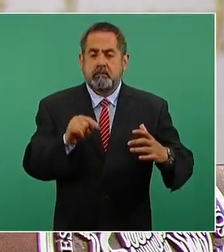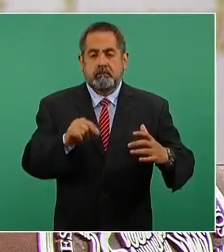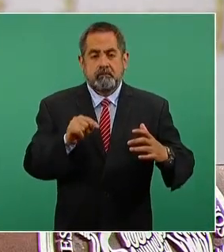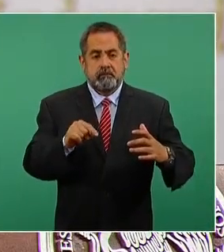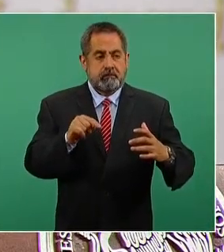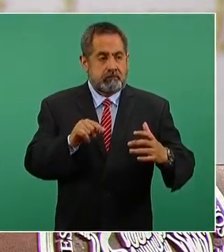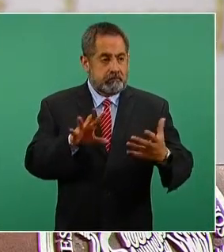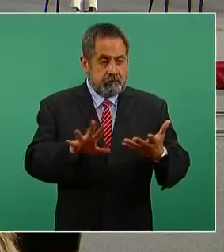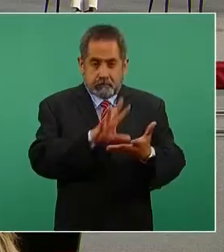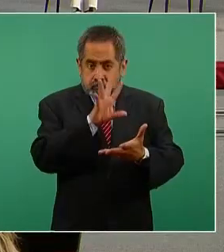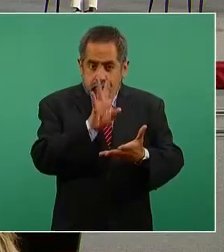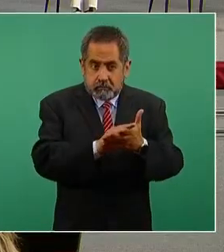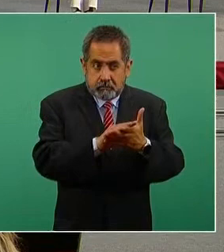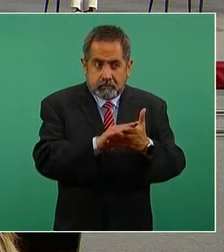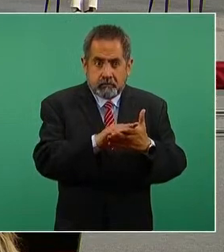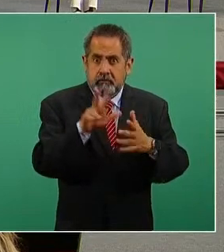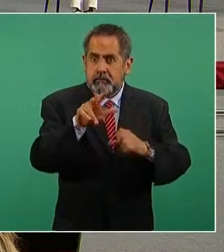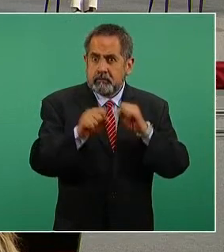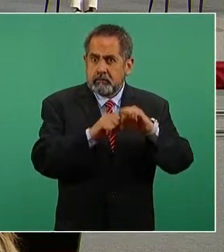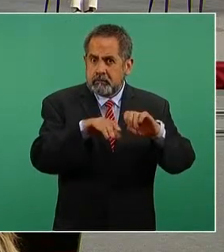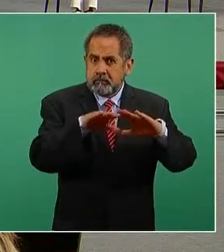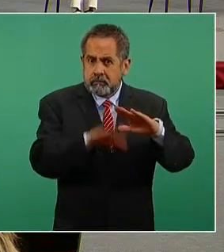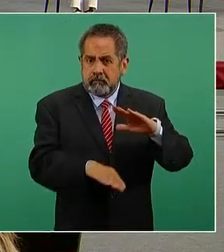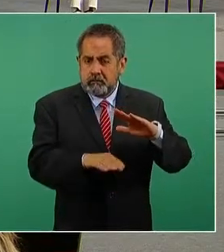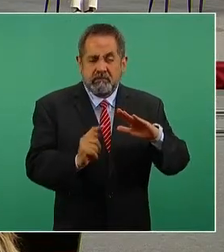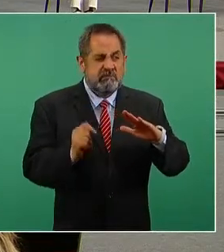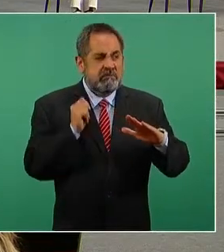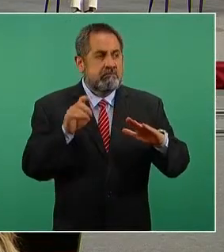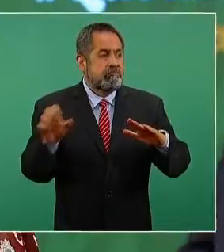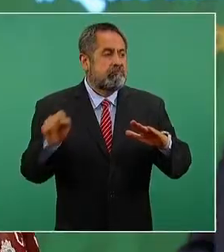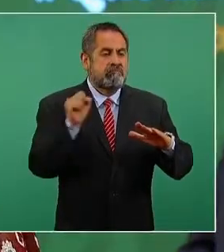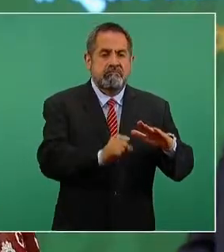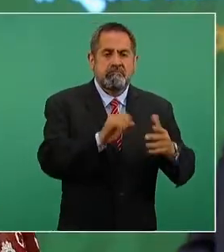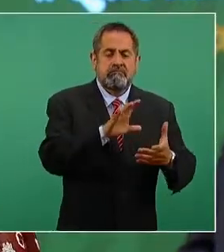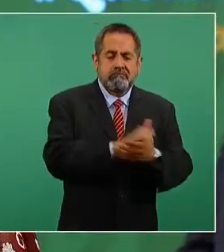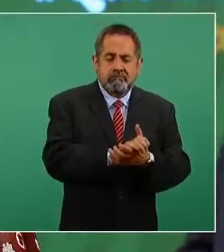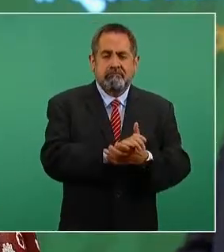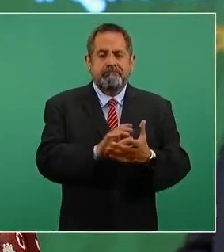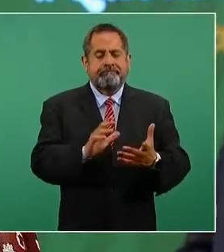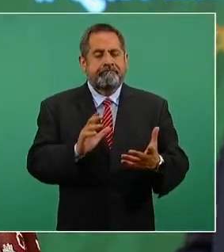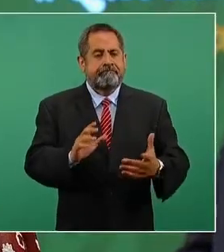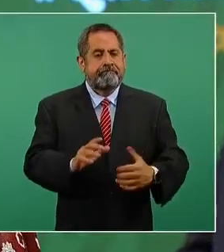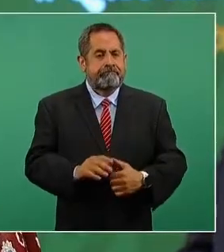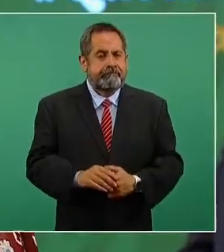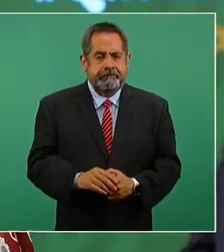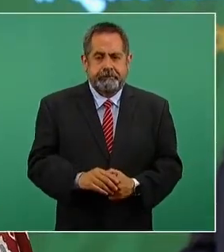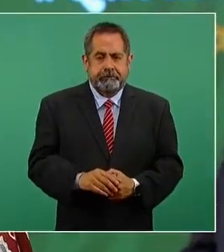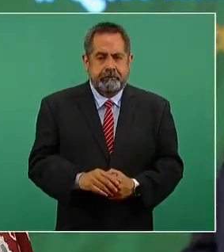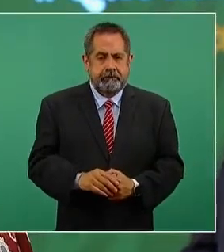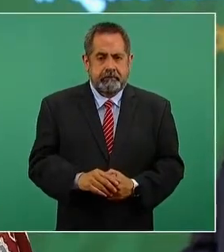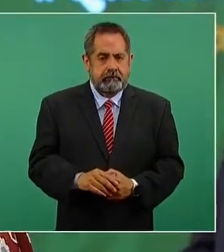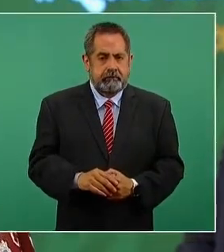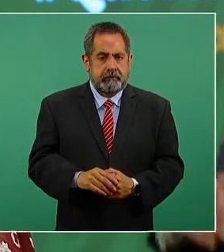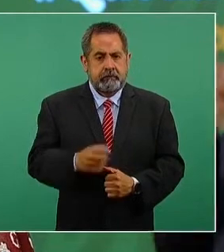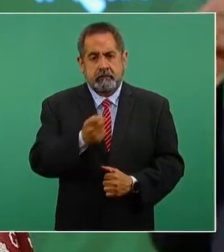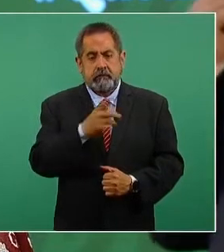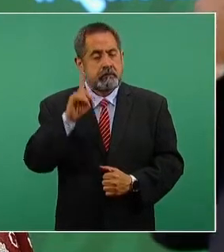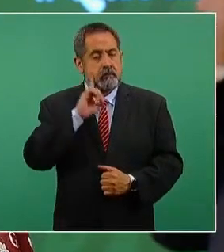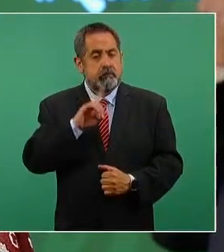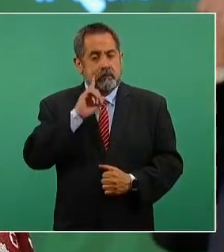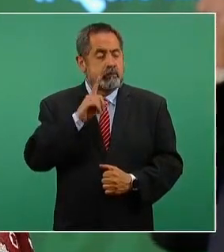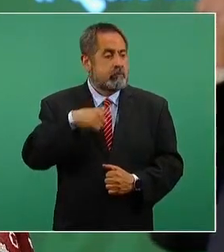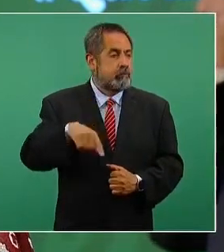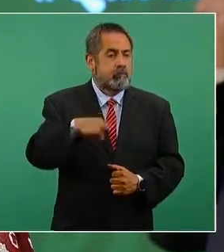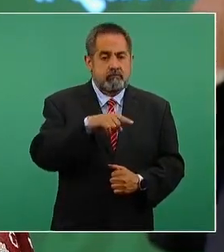casado antes de cumplir 18 años. Women did three times more the work in unpaid las mujeres